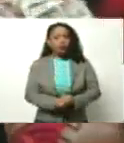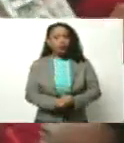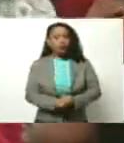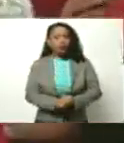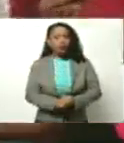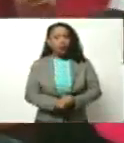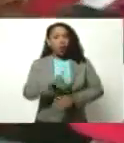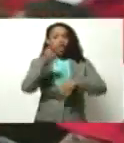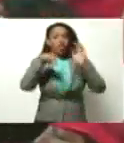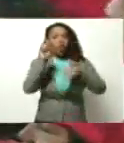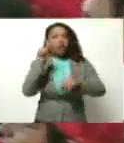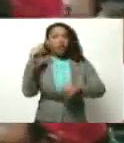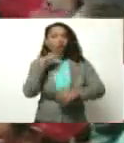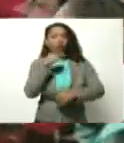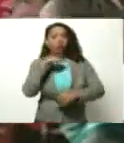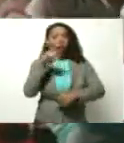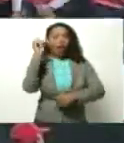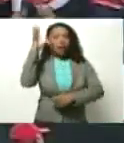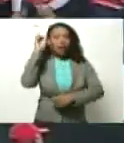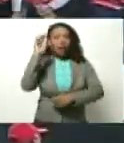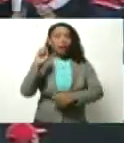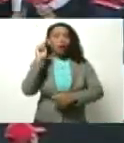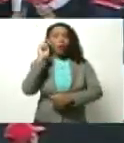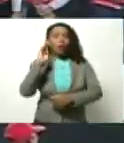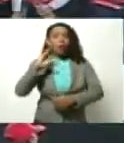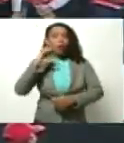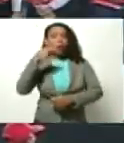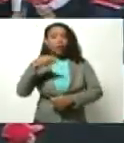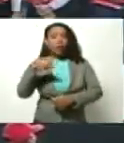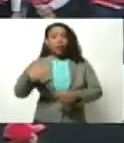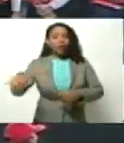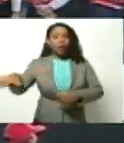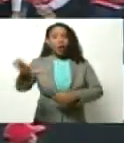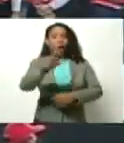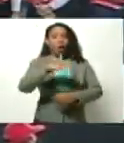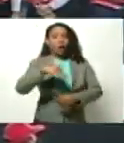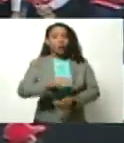12 de octubre asambleas de Uber echentó